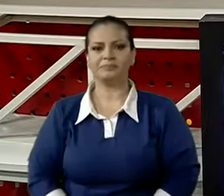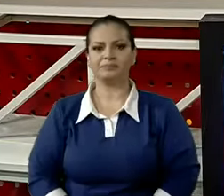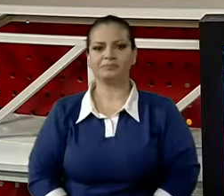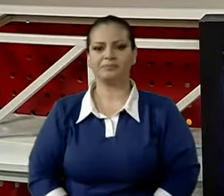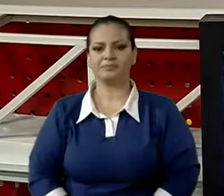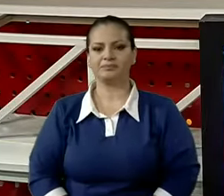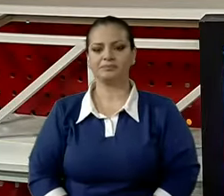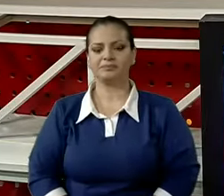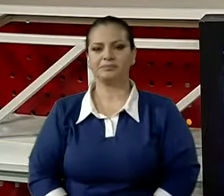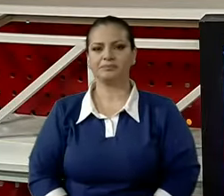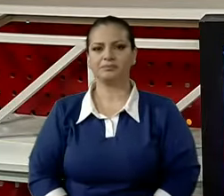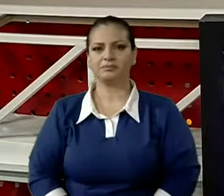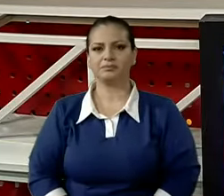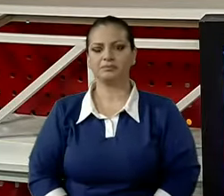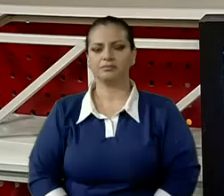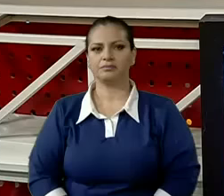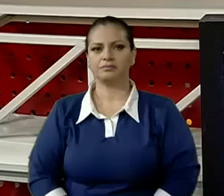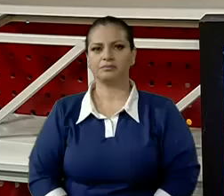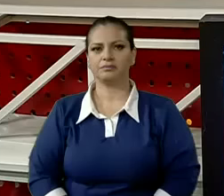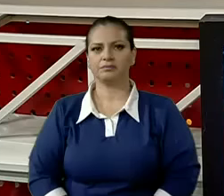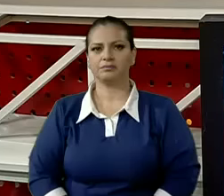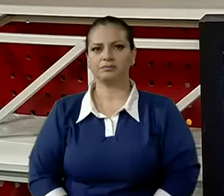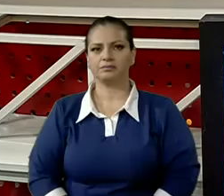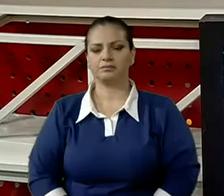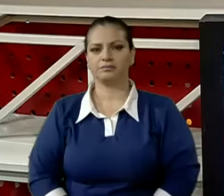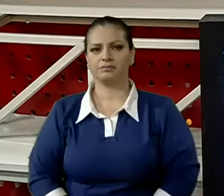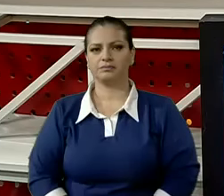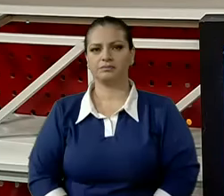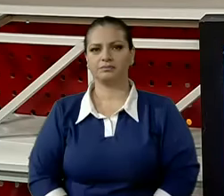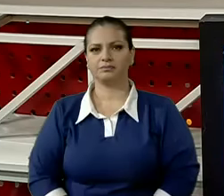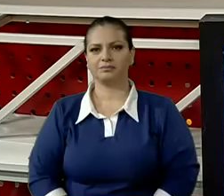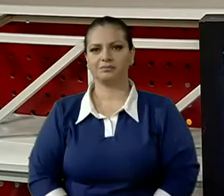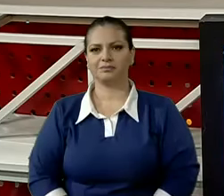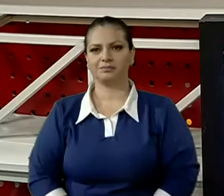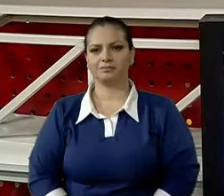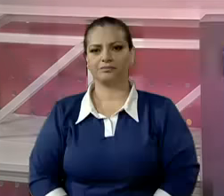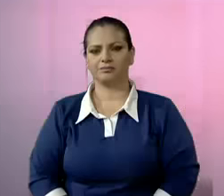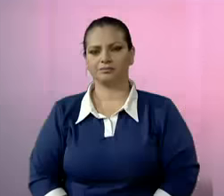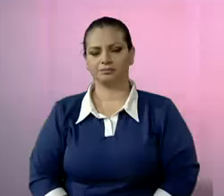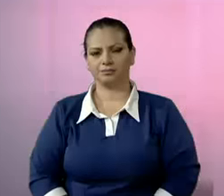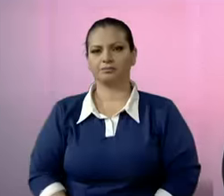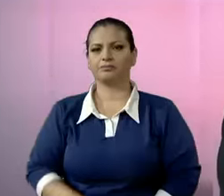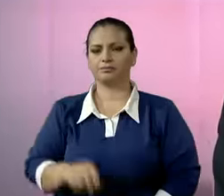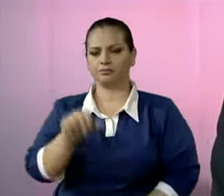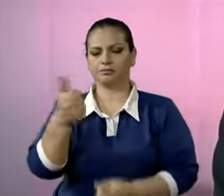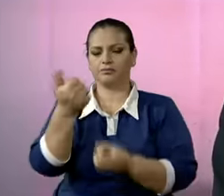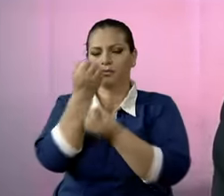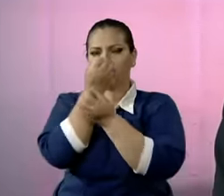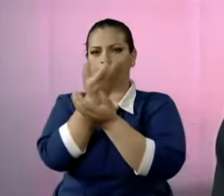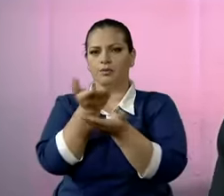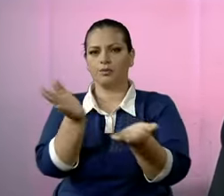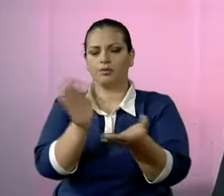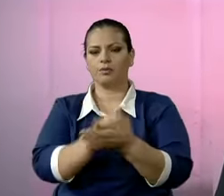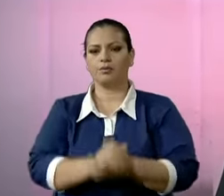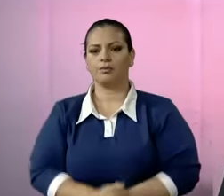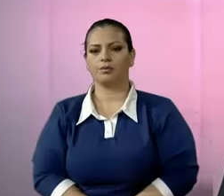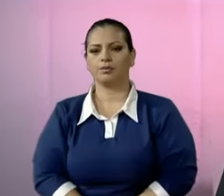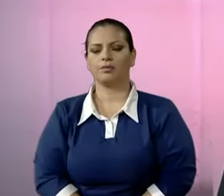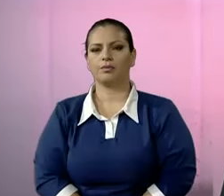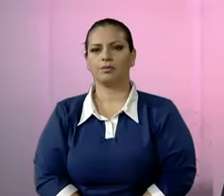está en el sector. Vamos a cambiar, así es, tenemos otra información. Dos conductores